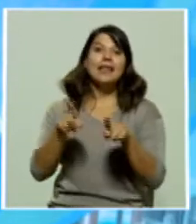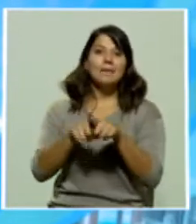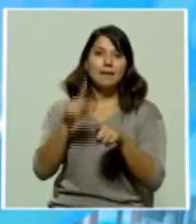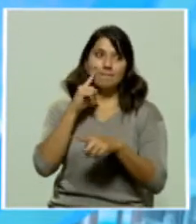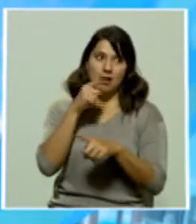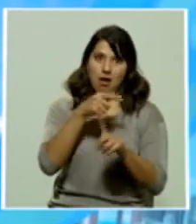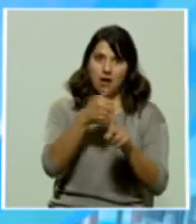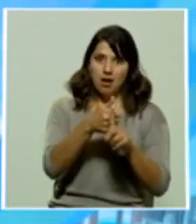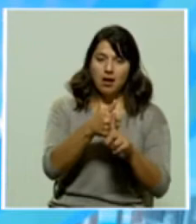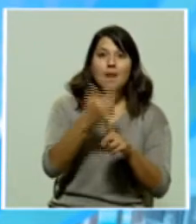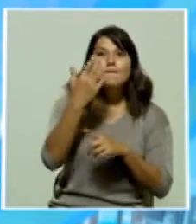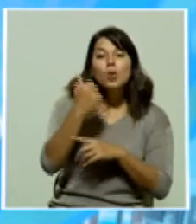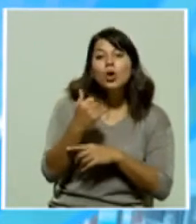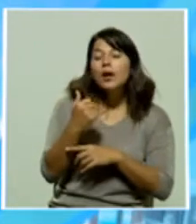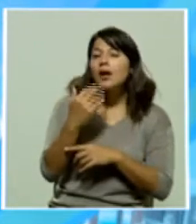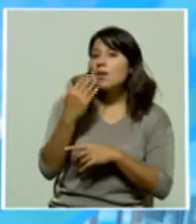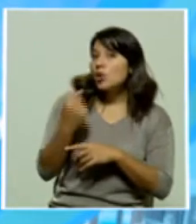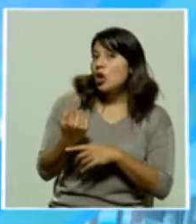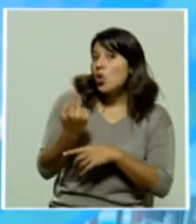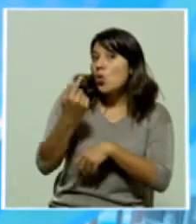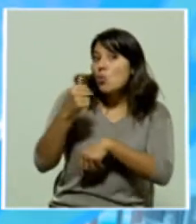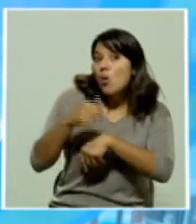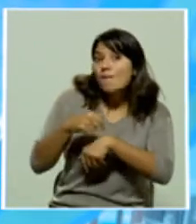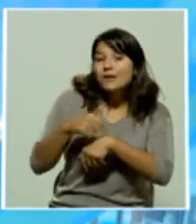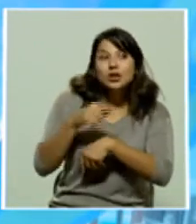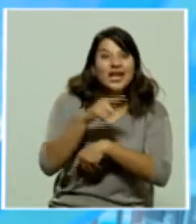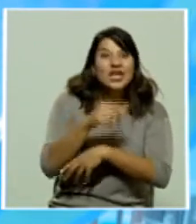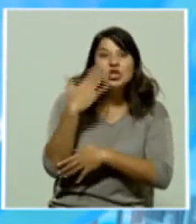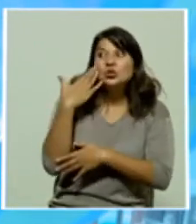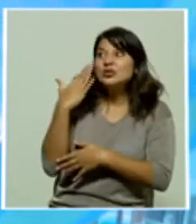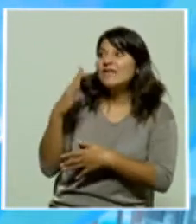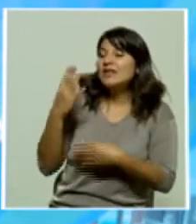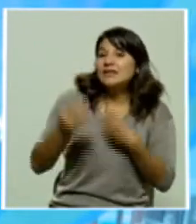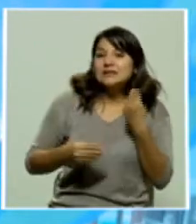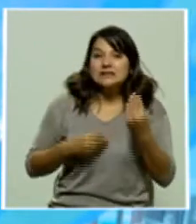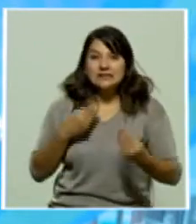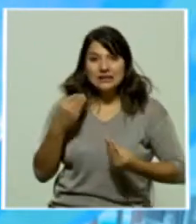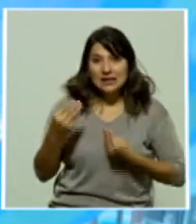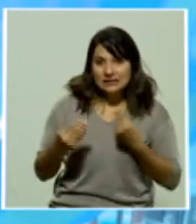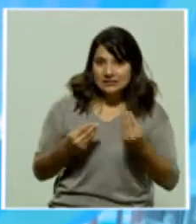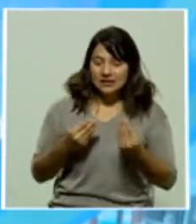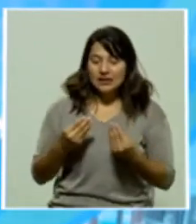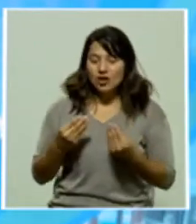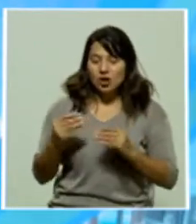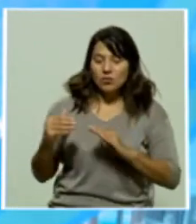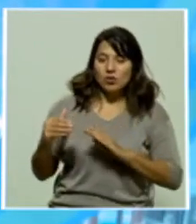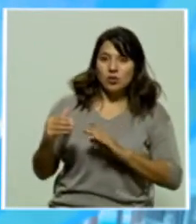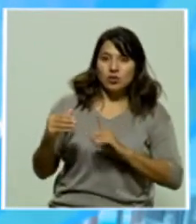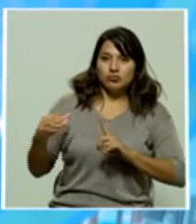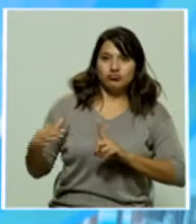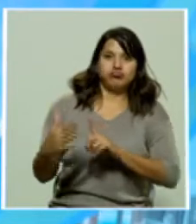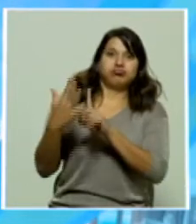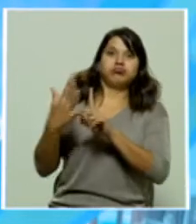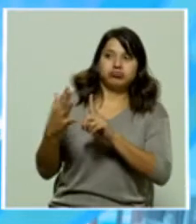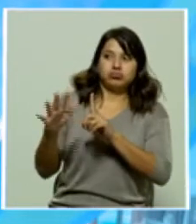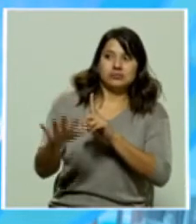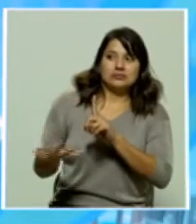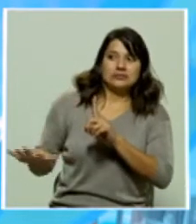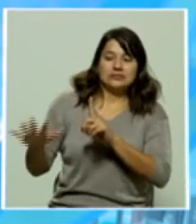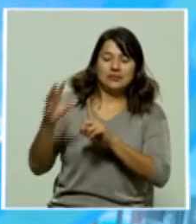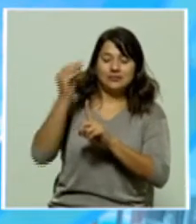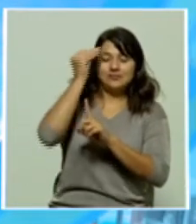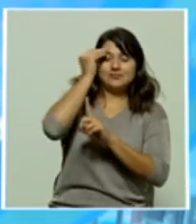él, porque llegó un momento en el que él no sabía cómo actuar. Y además yo creo, Ernesto, desde el punto de